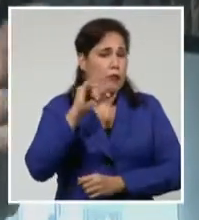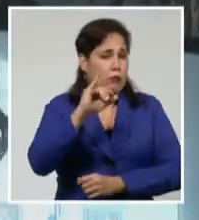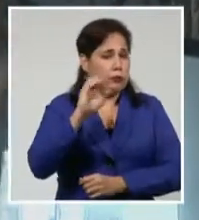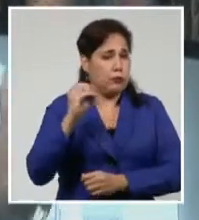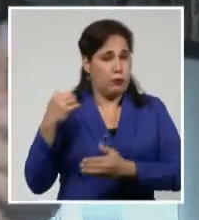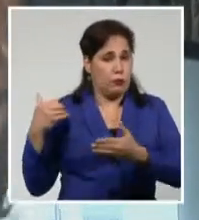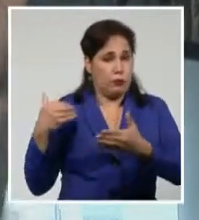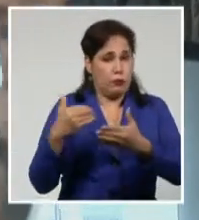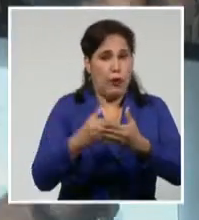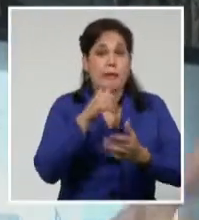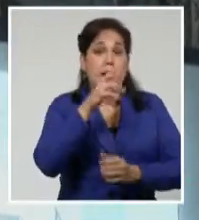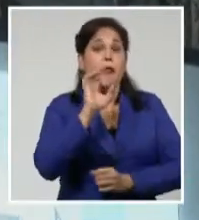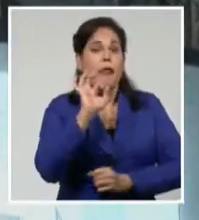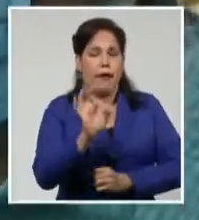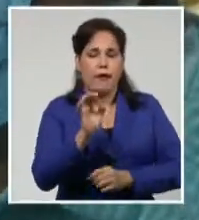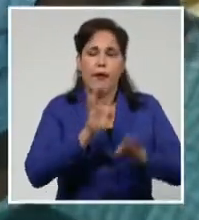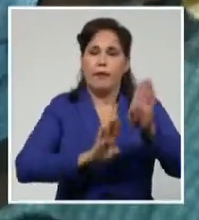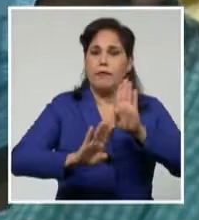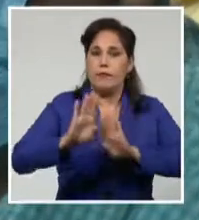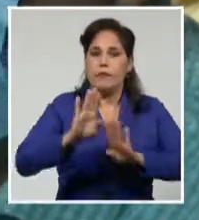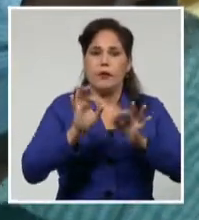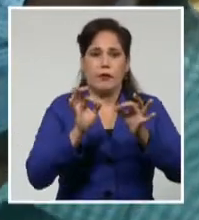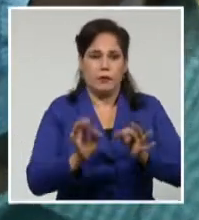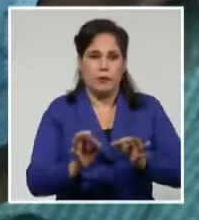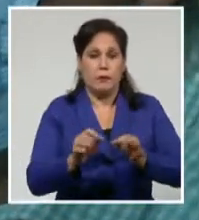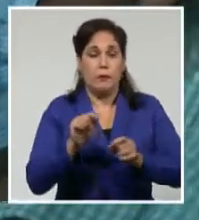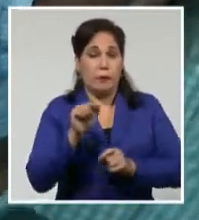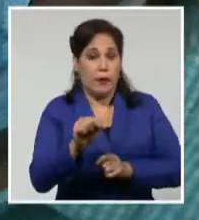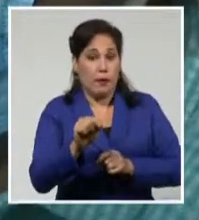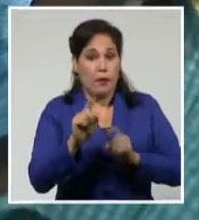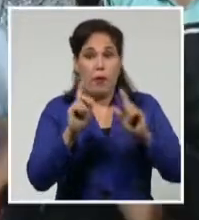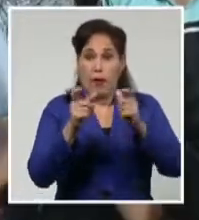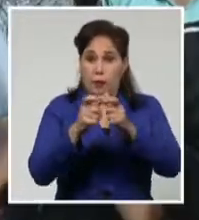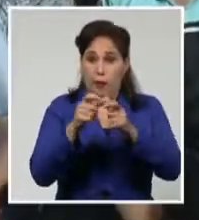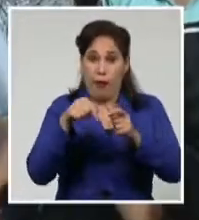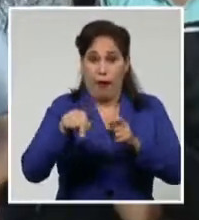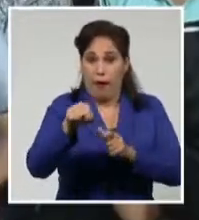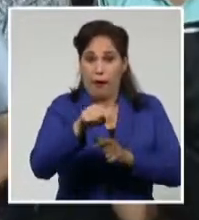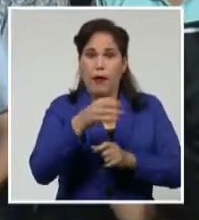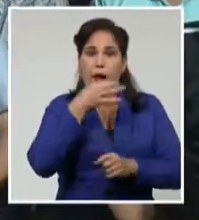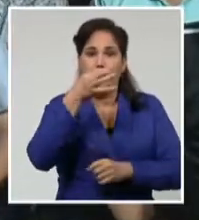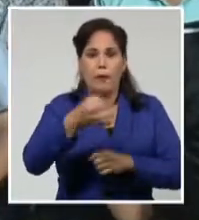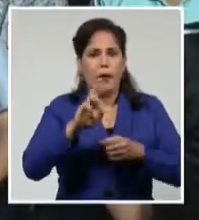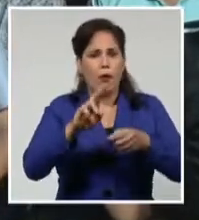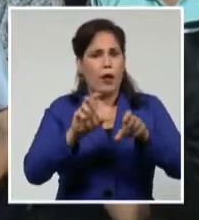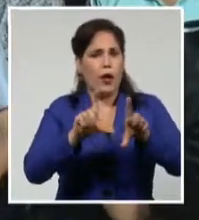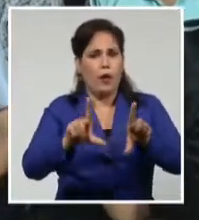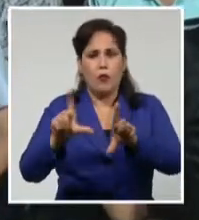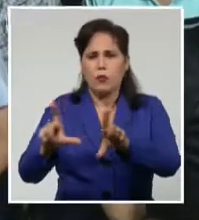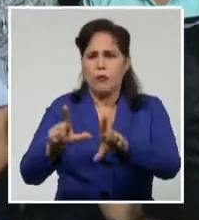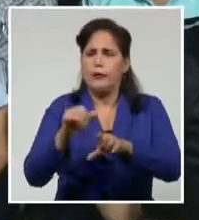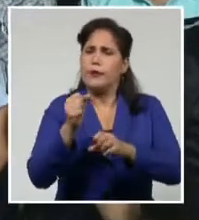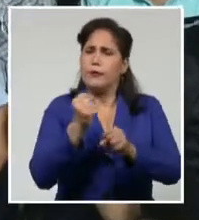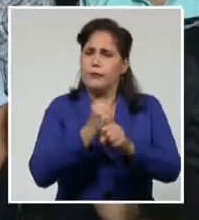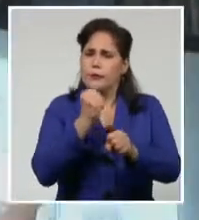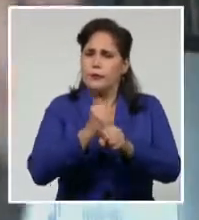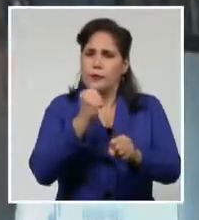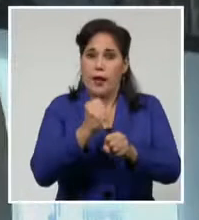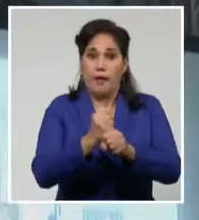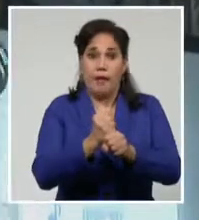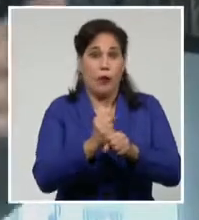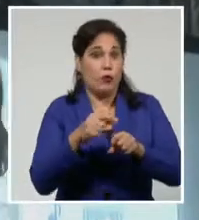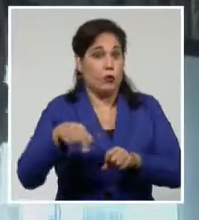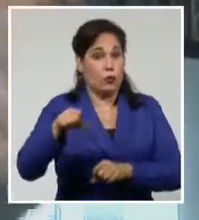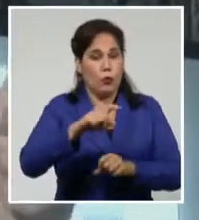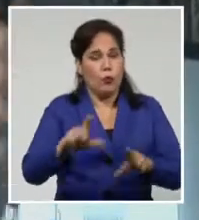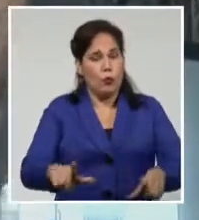los Comités de Defensa de la Revolución. En el encuentro, Hernández Nordelo también reconoció el trabajo destacado de esta provincia oriental en